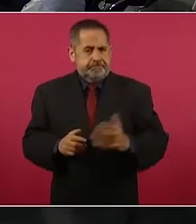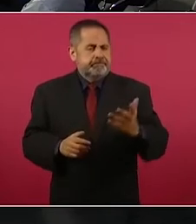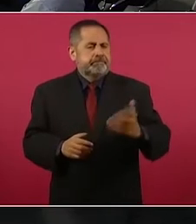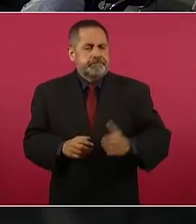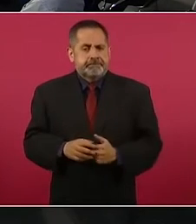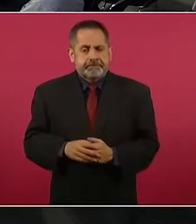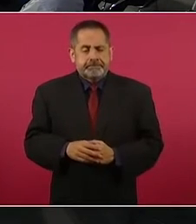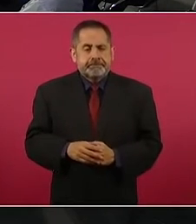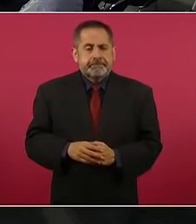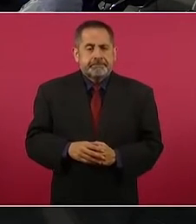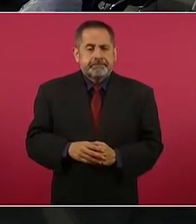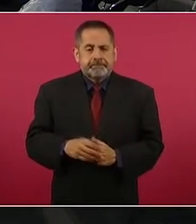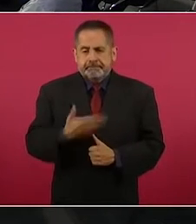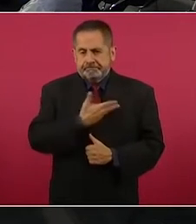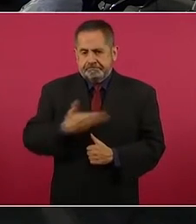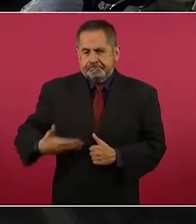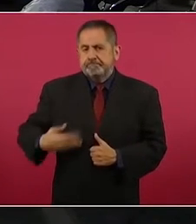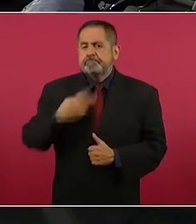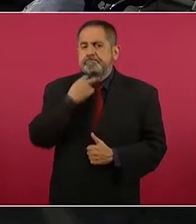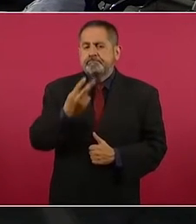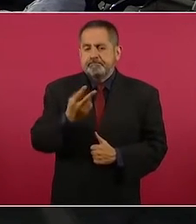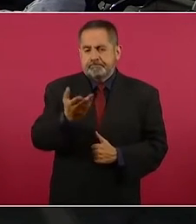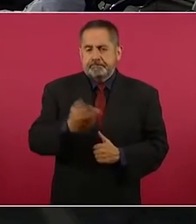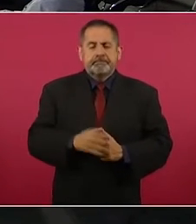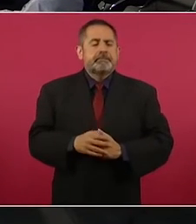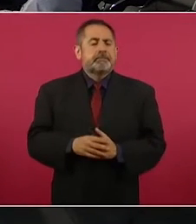como sabemos, van a